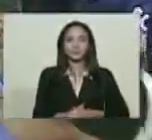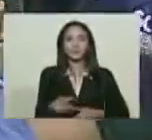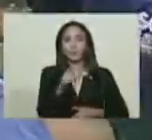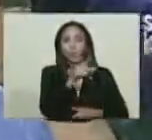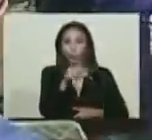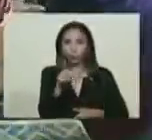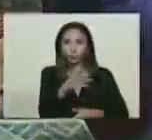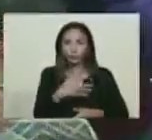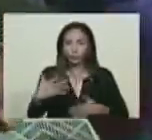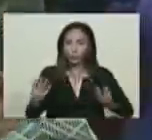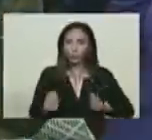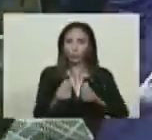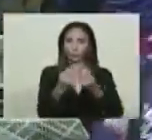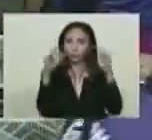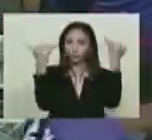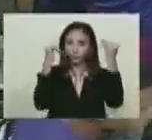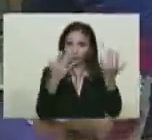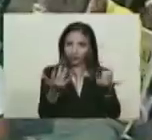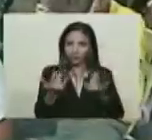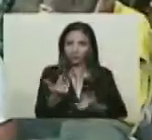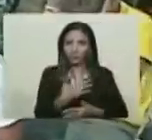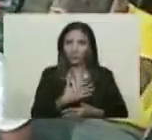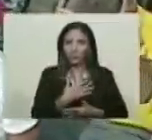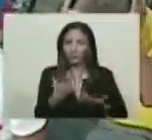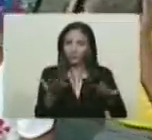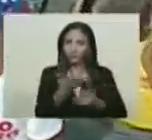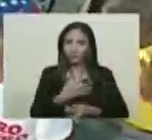¿Ustedes me van a acompañar a la rumba?